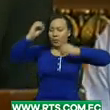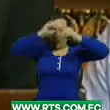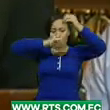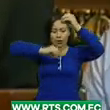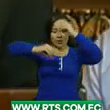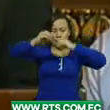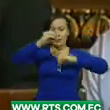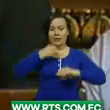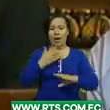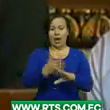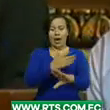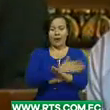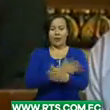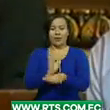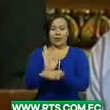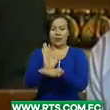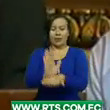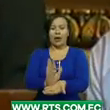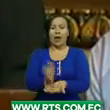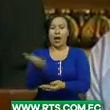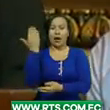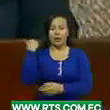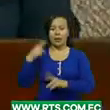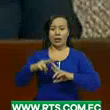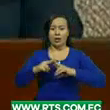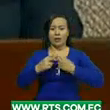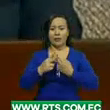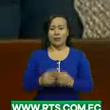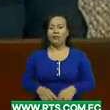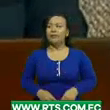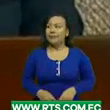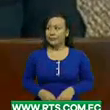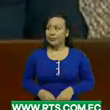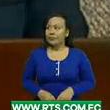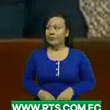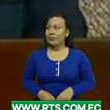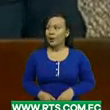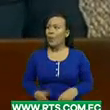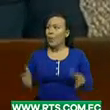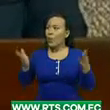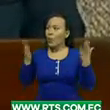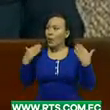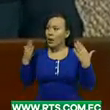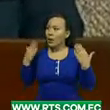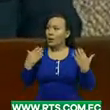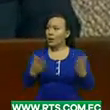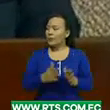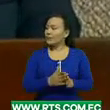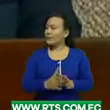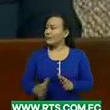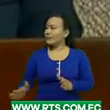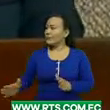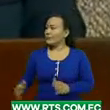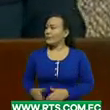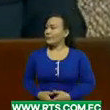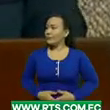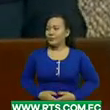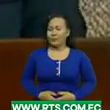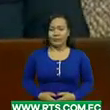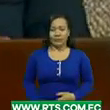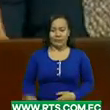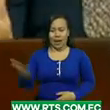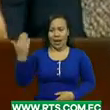que presentamos desde un inicio guayaquil que en determinado momento fue un caso